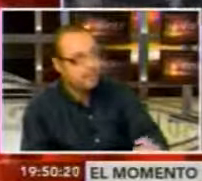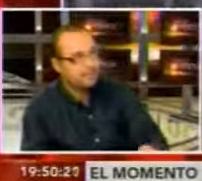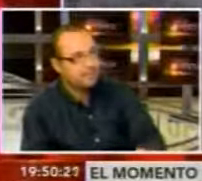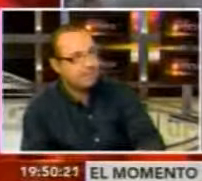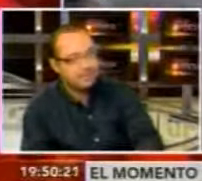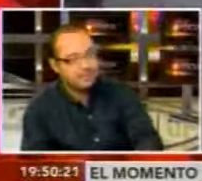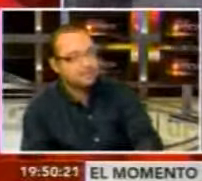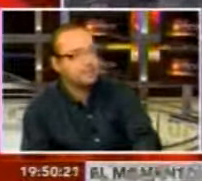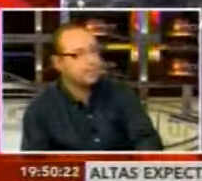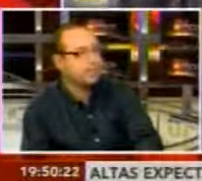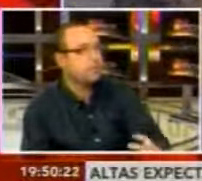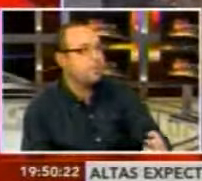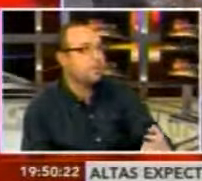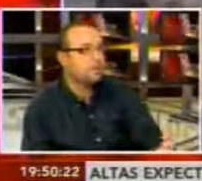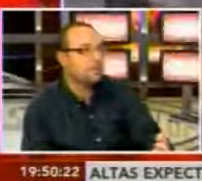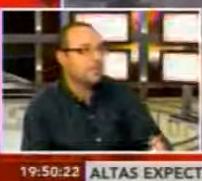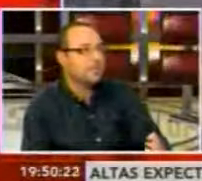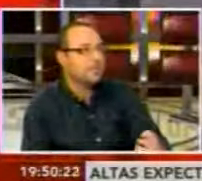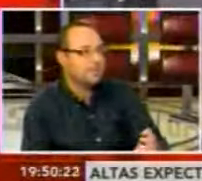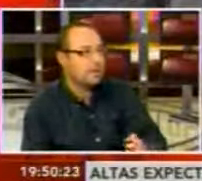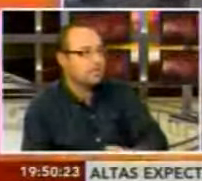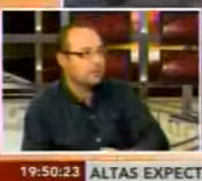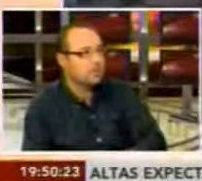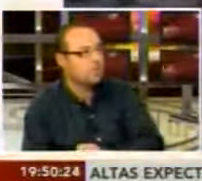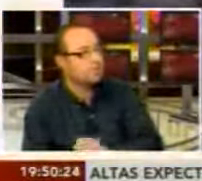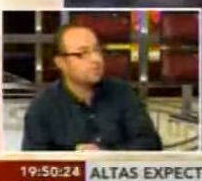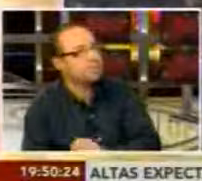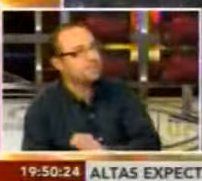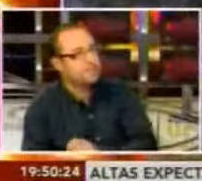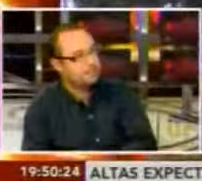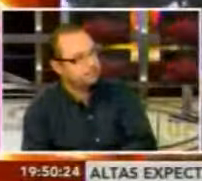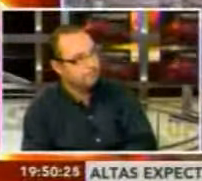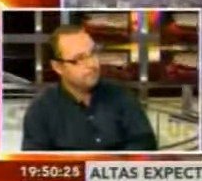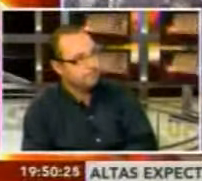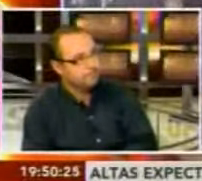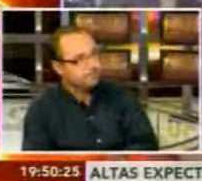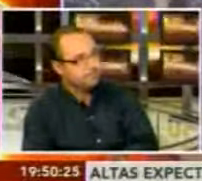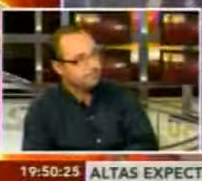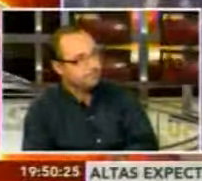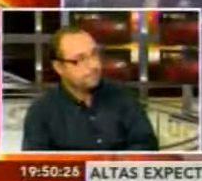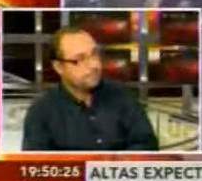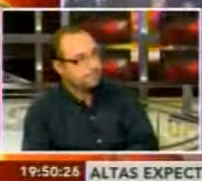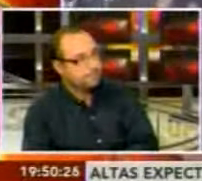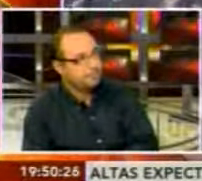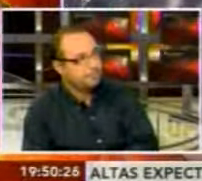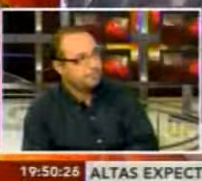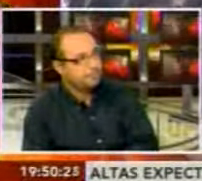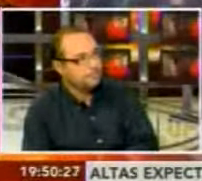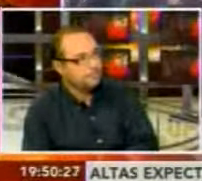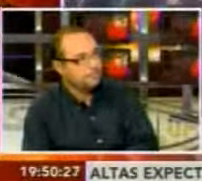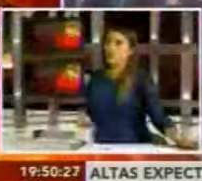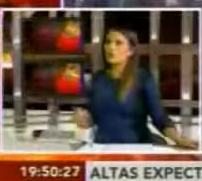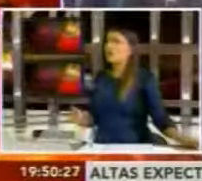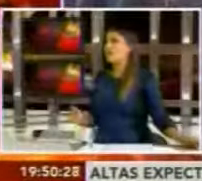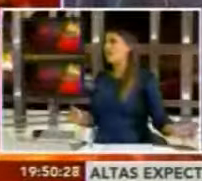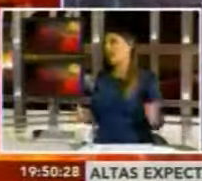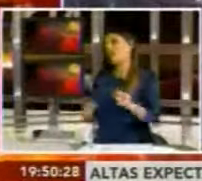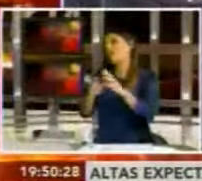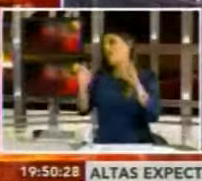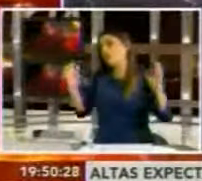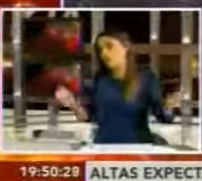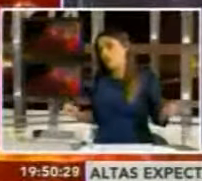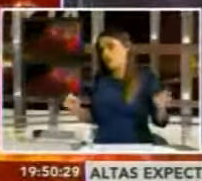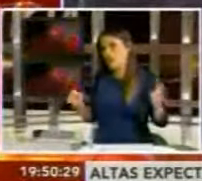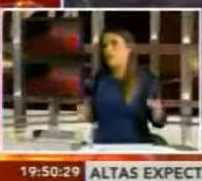punto muy importante, tiene que ver con esta imagen histórica, ¿no? De una mujer entregando el mando a otra mujer, nos referimos a la presidenta del Senado,